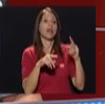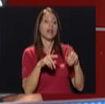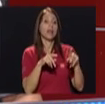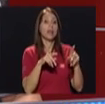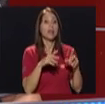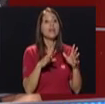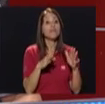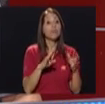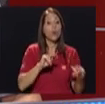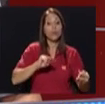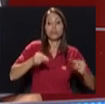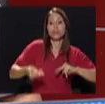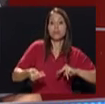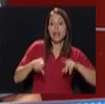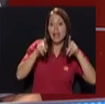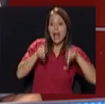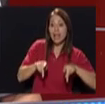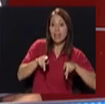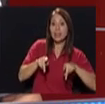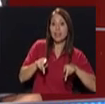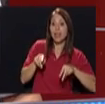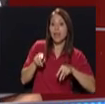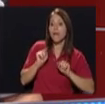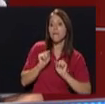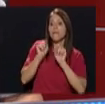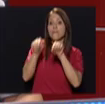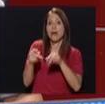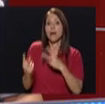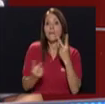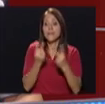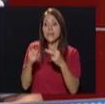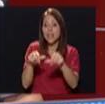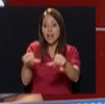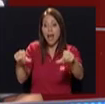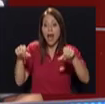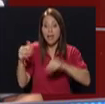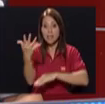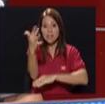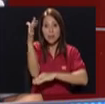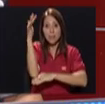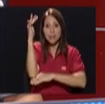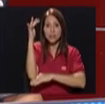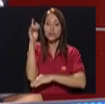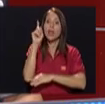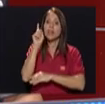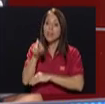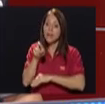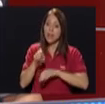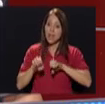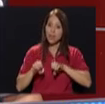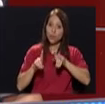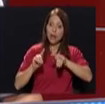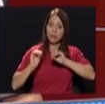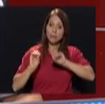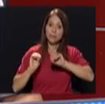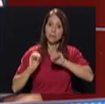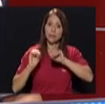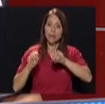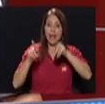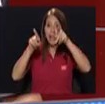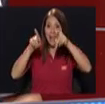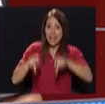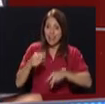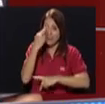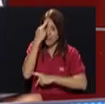que la gente está visitando áreas silvestres, entonces enfocar esa educación para que la gente respete el espacio, porque